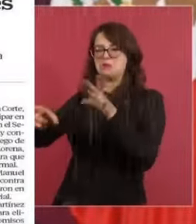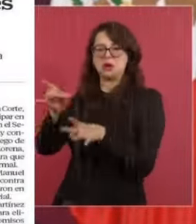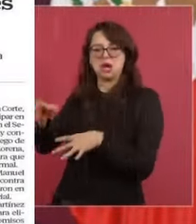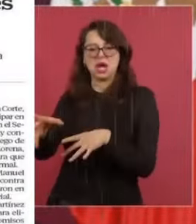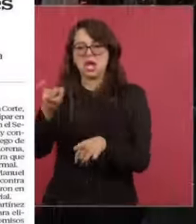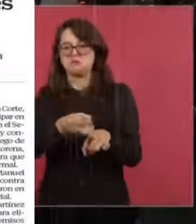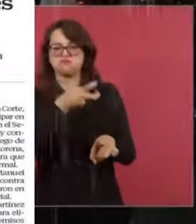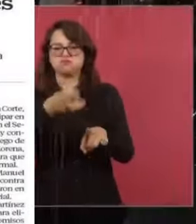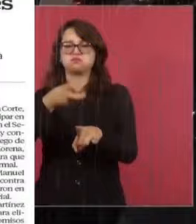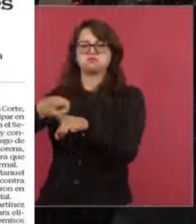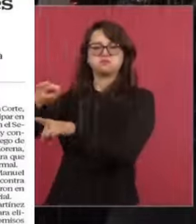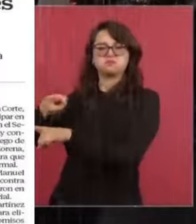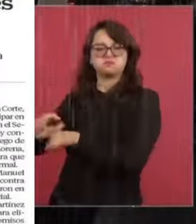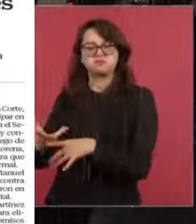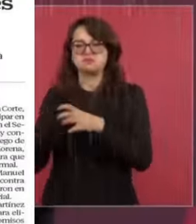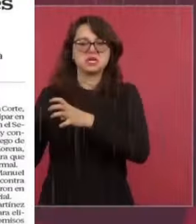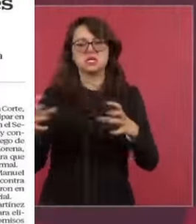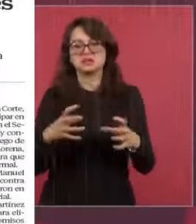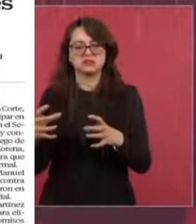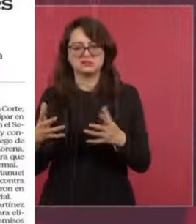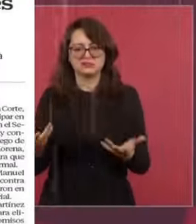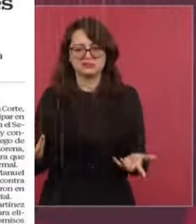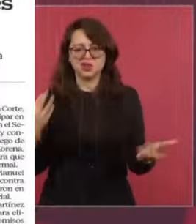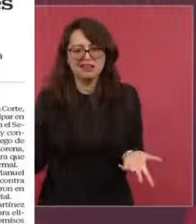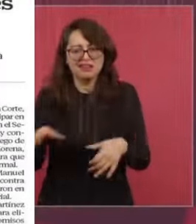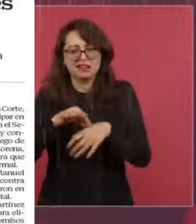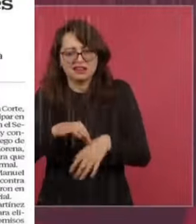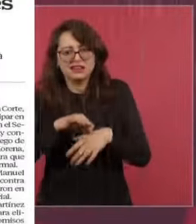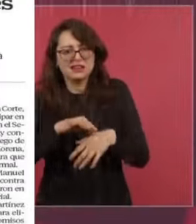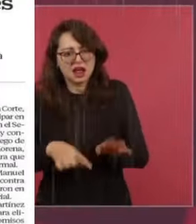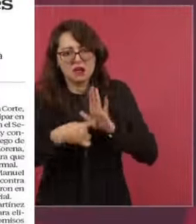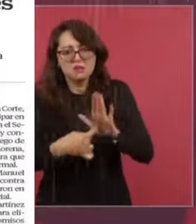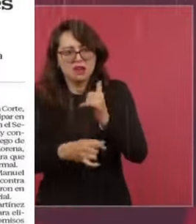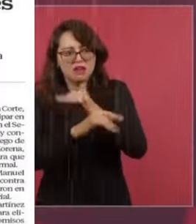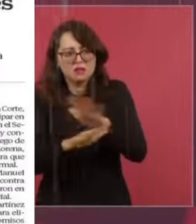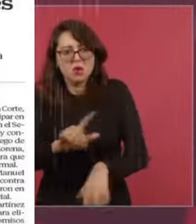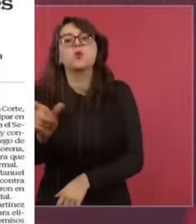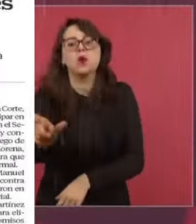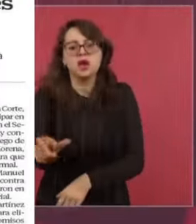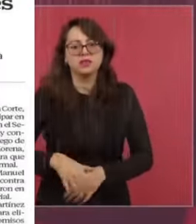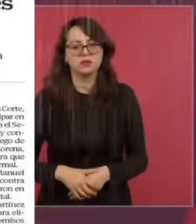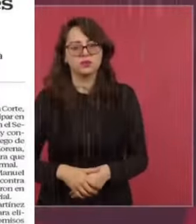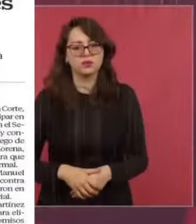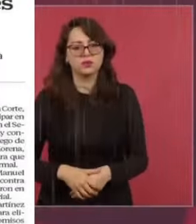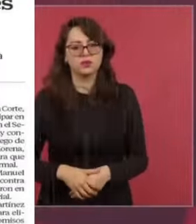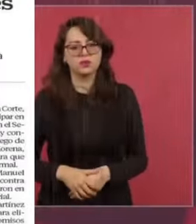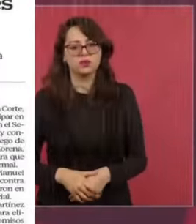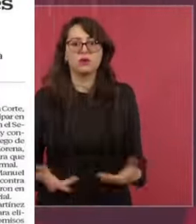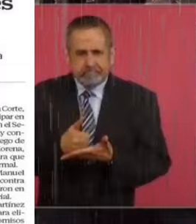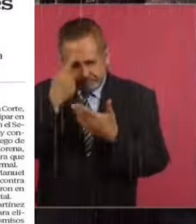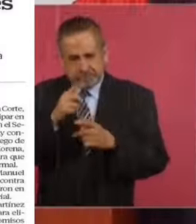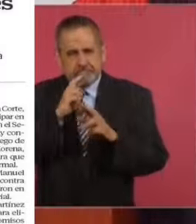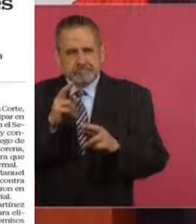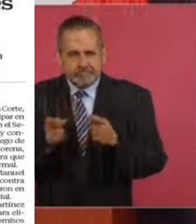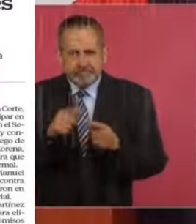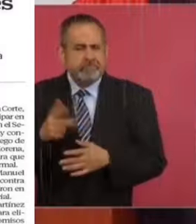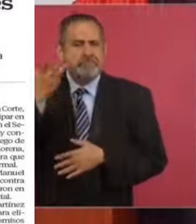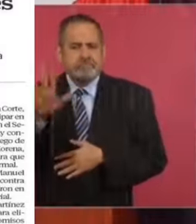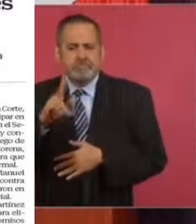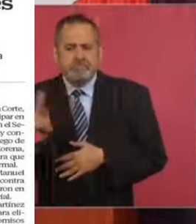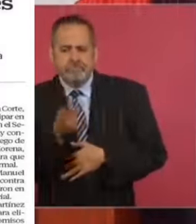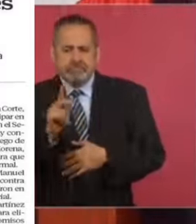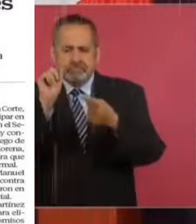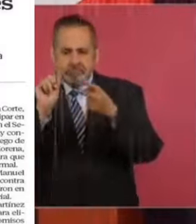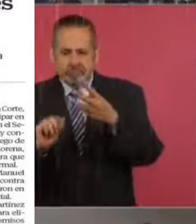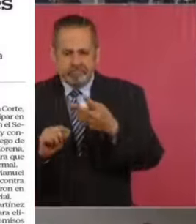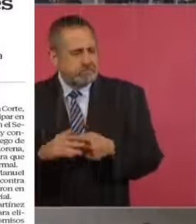unos a favor y otros en contra. Y puro ruido, puro escándalo. Vámonos al fondo. 10 preguntas.